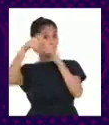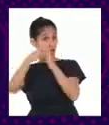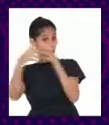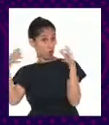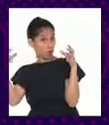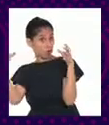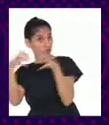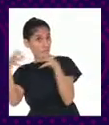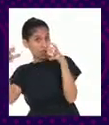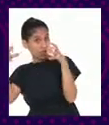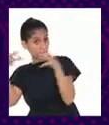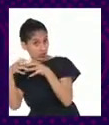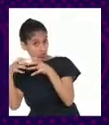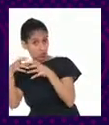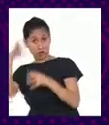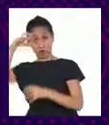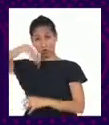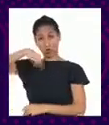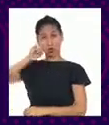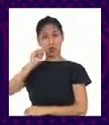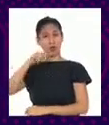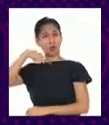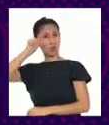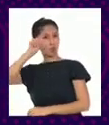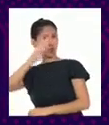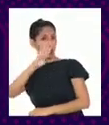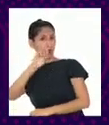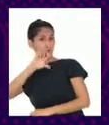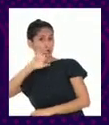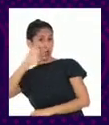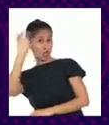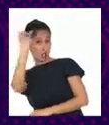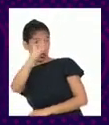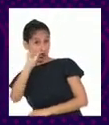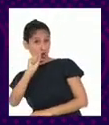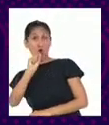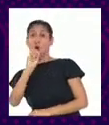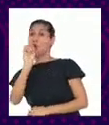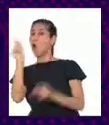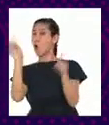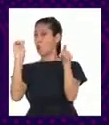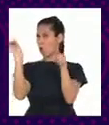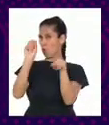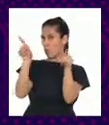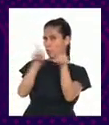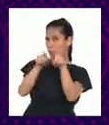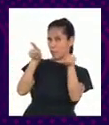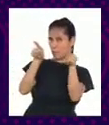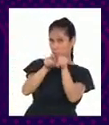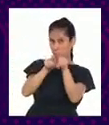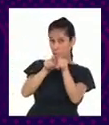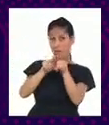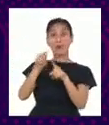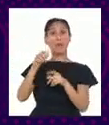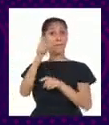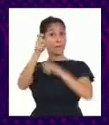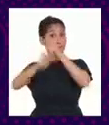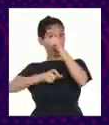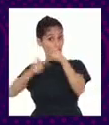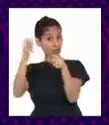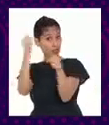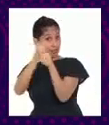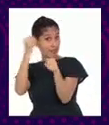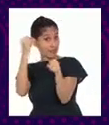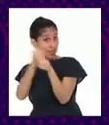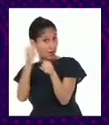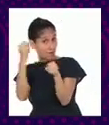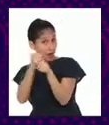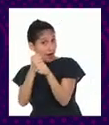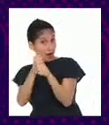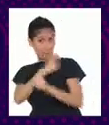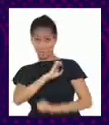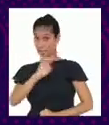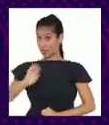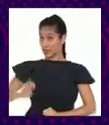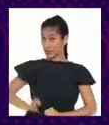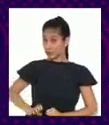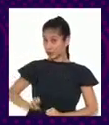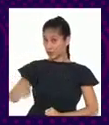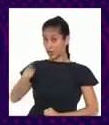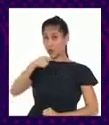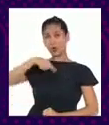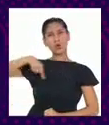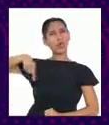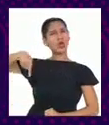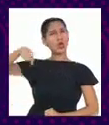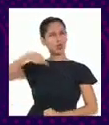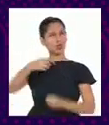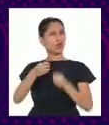nacional, así como de las empresas del Estado, que gozan de facultad de nombramiento y contratación de personal, o tengan